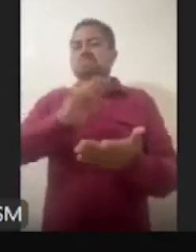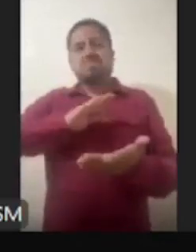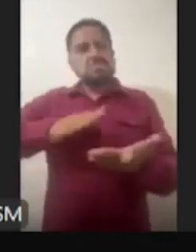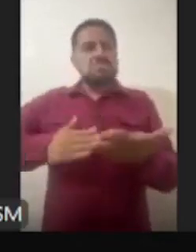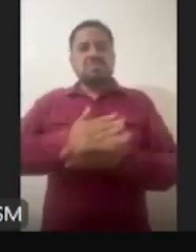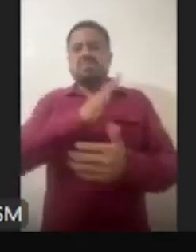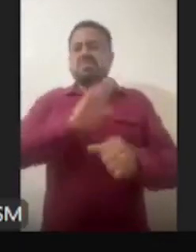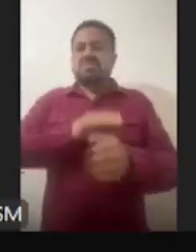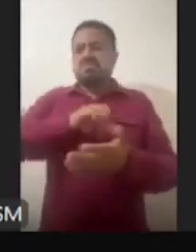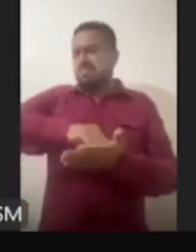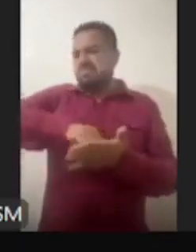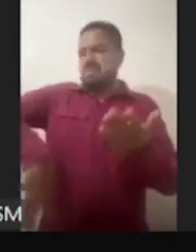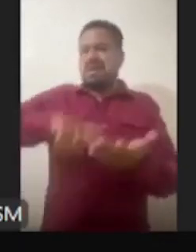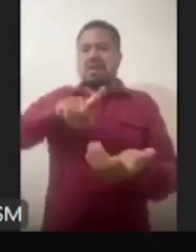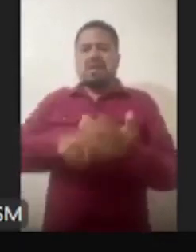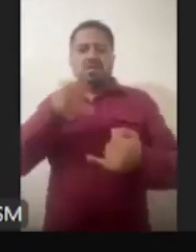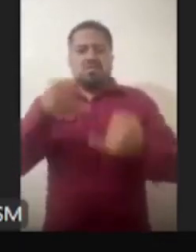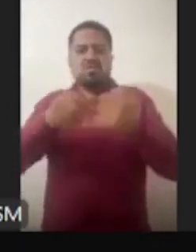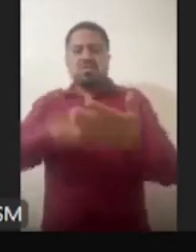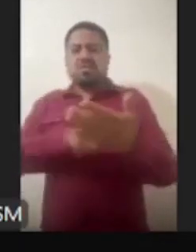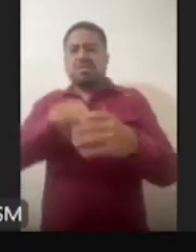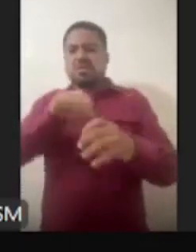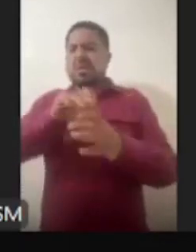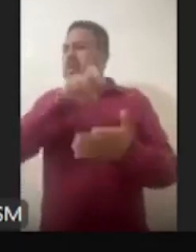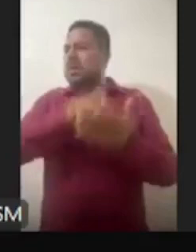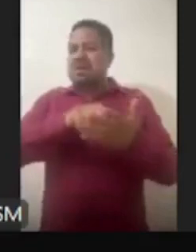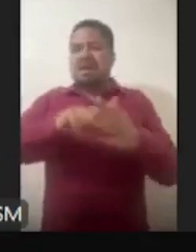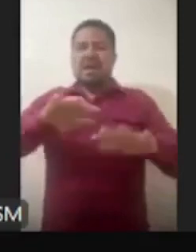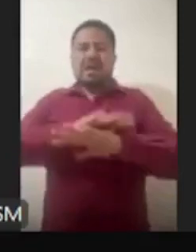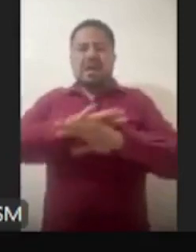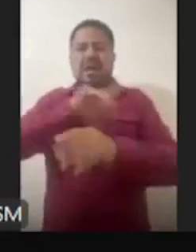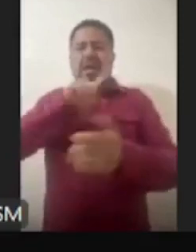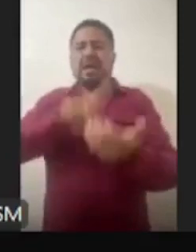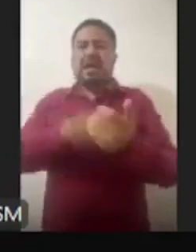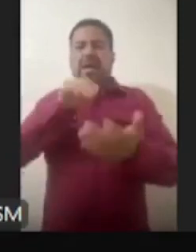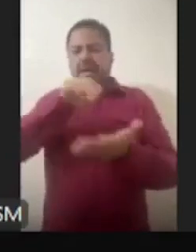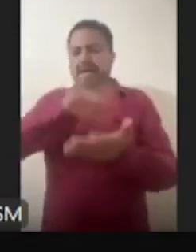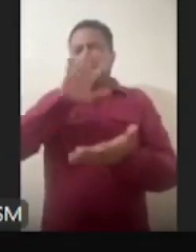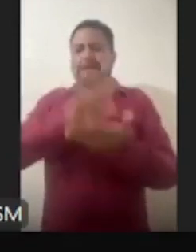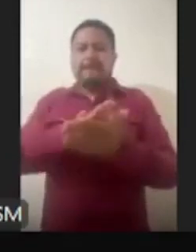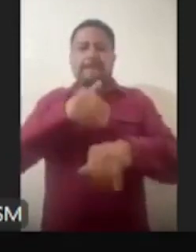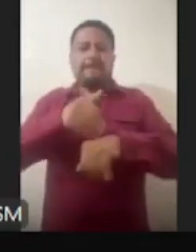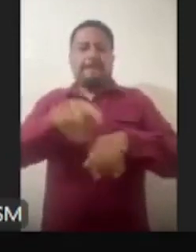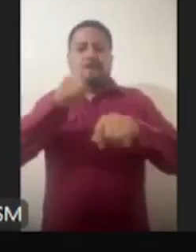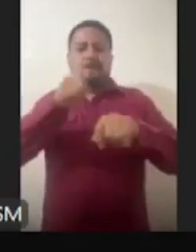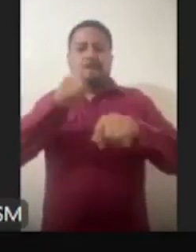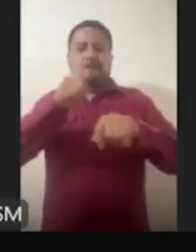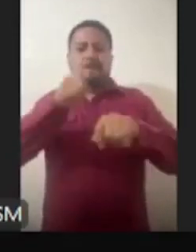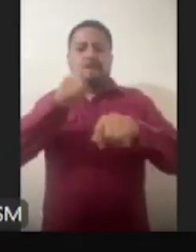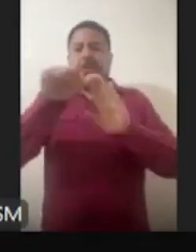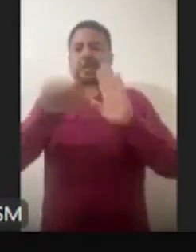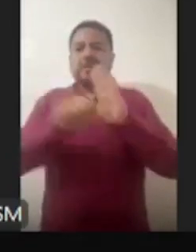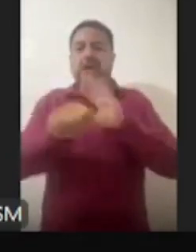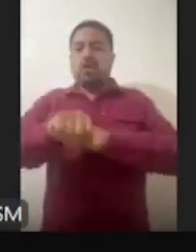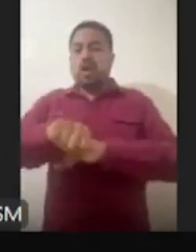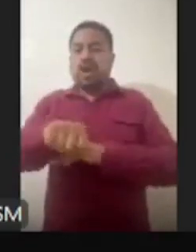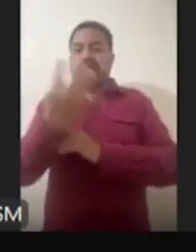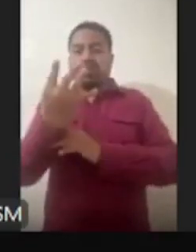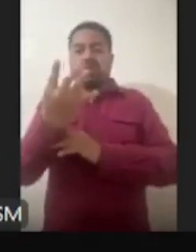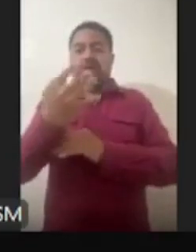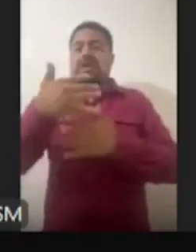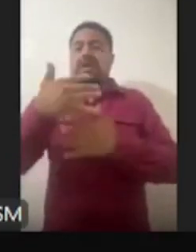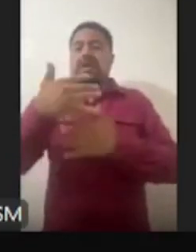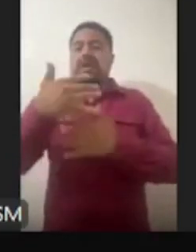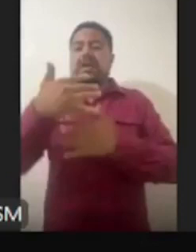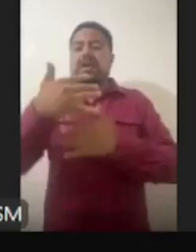el juicio electoral ciudadano al actualizarse la causal de improcedencia prevista en la fracción primera del artículo 14 y 15, fracción tercera de la Ley de Medios de